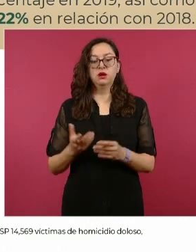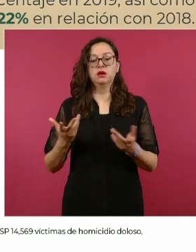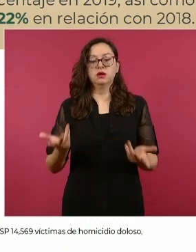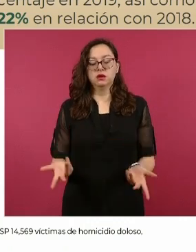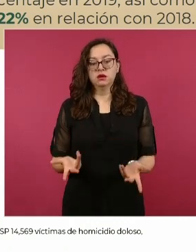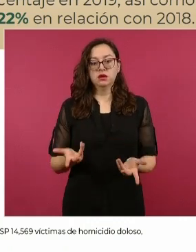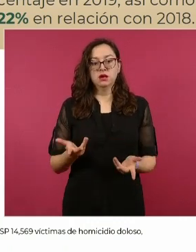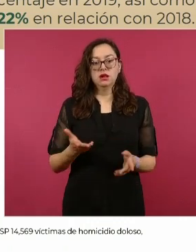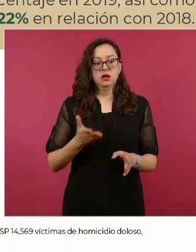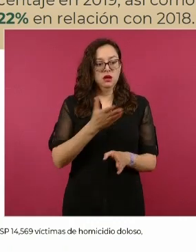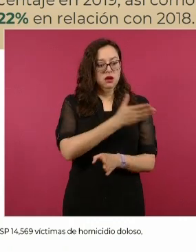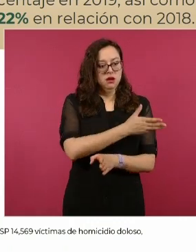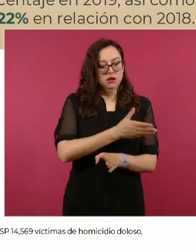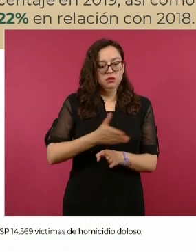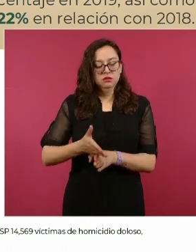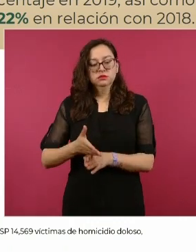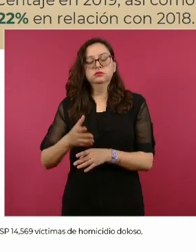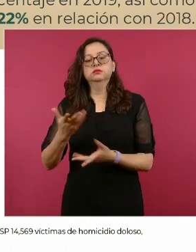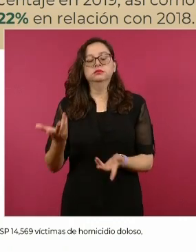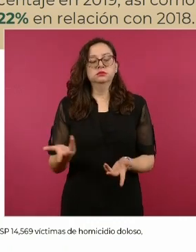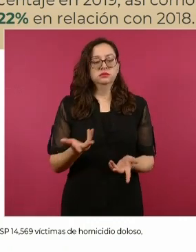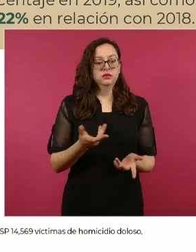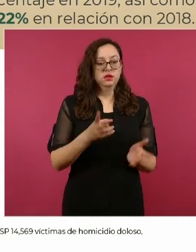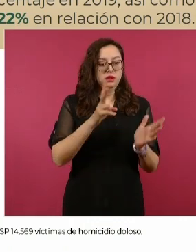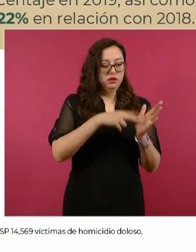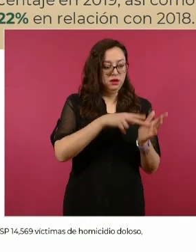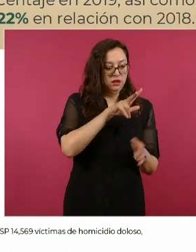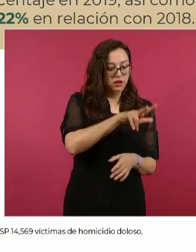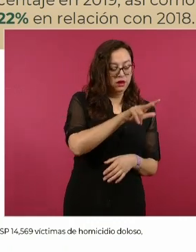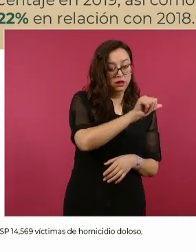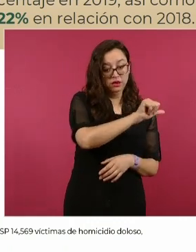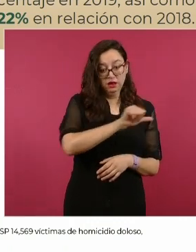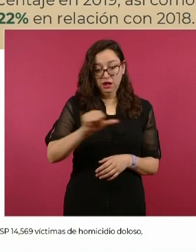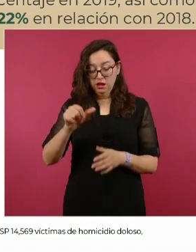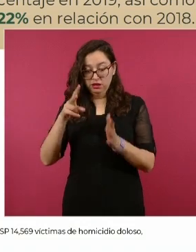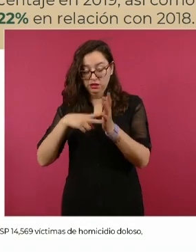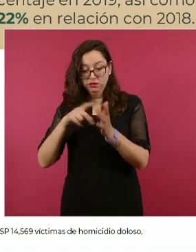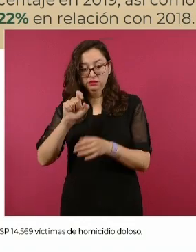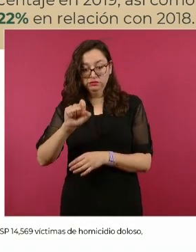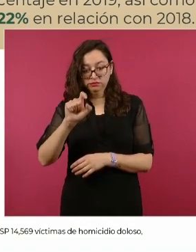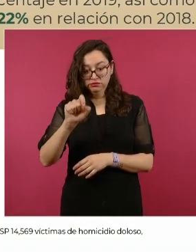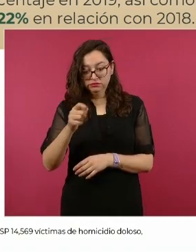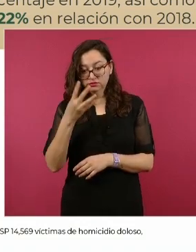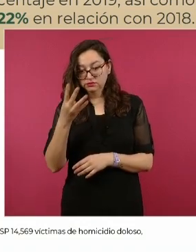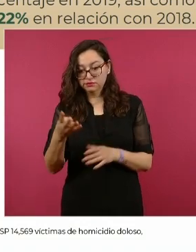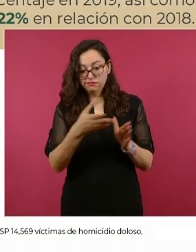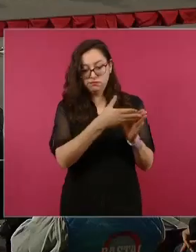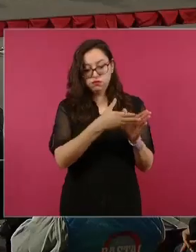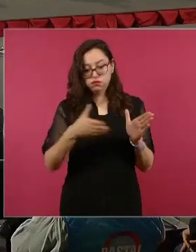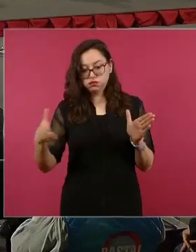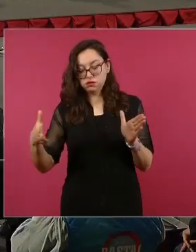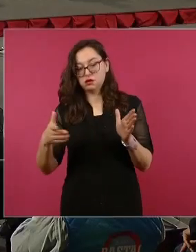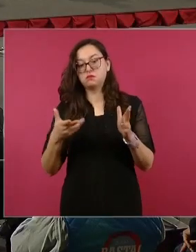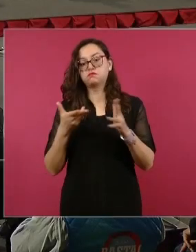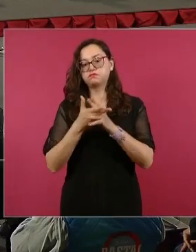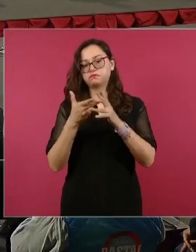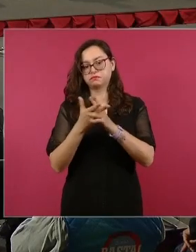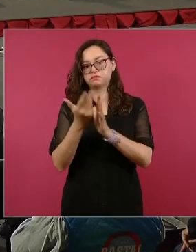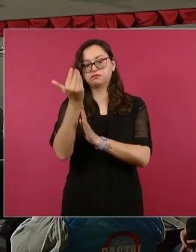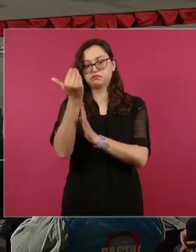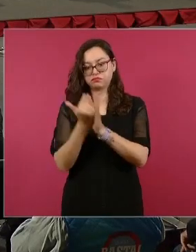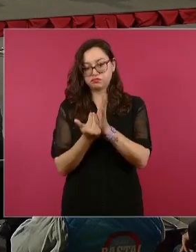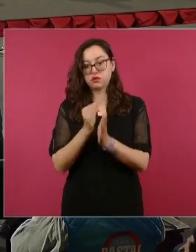administraciones, siendo la variación de 2018 a 2024 de menos 22% en